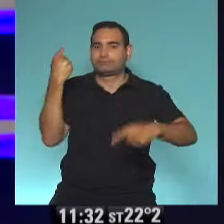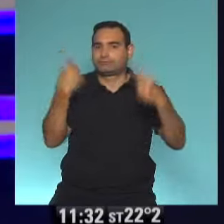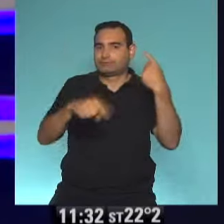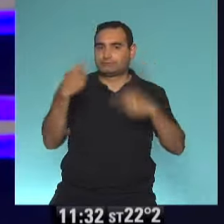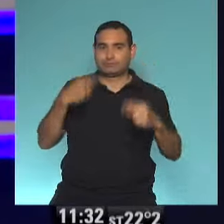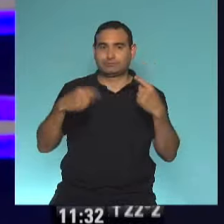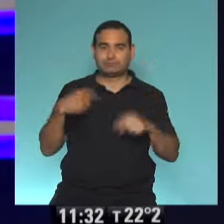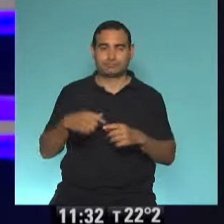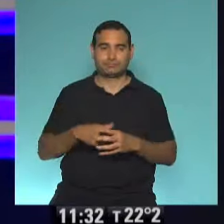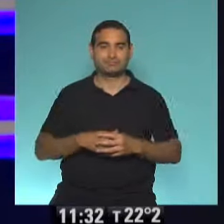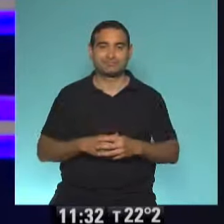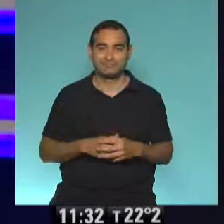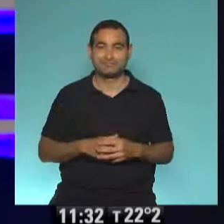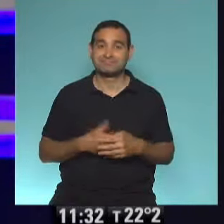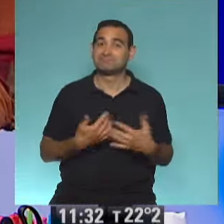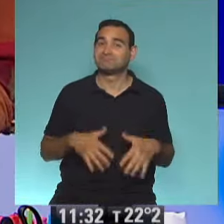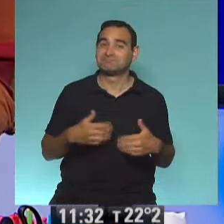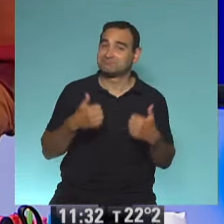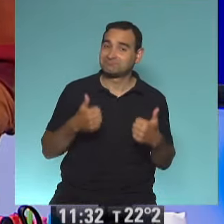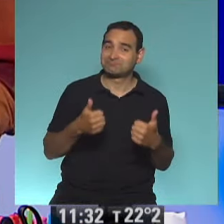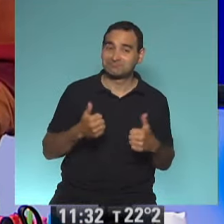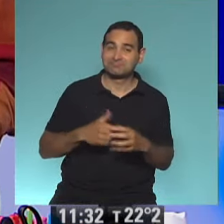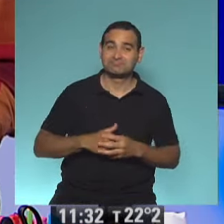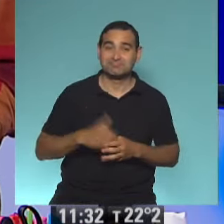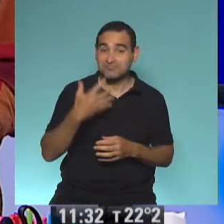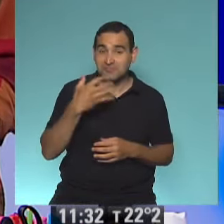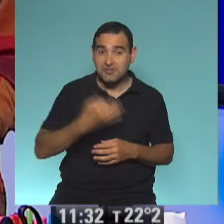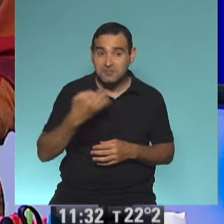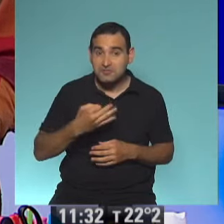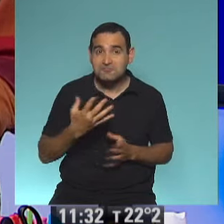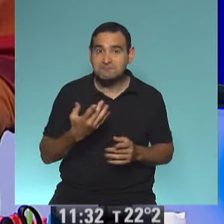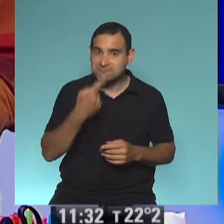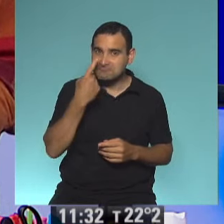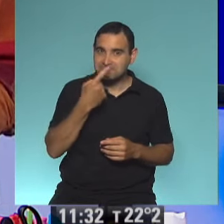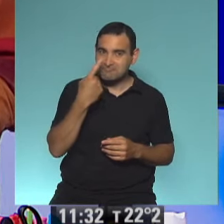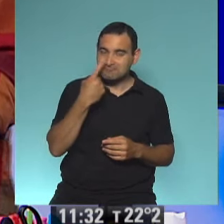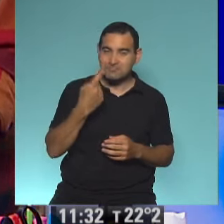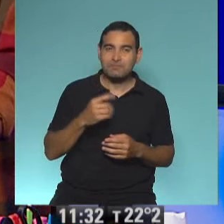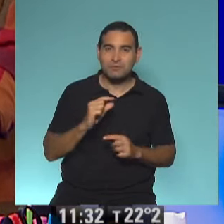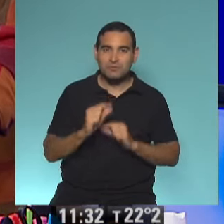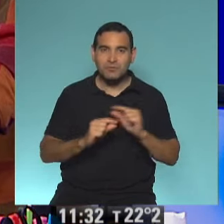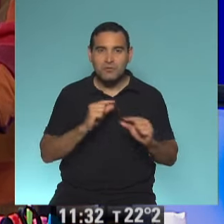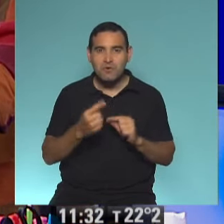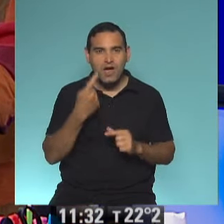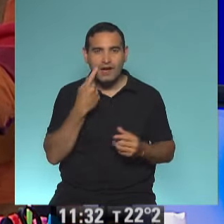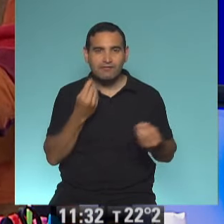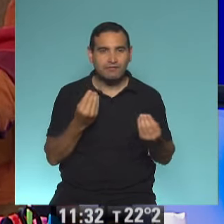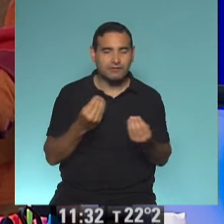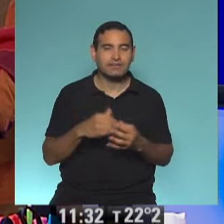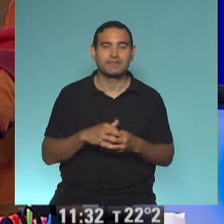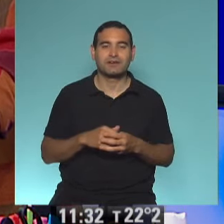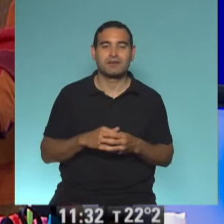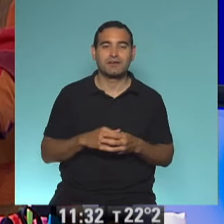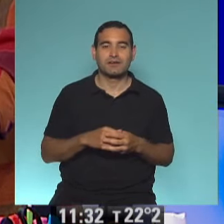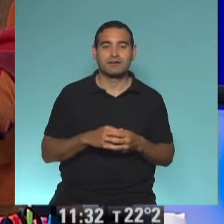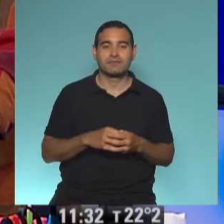no veíamos. ¡Wow! Me parece espectacular, la verdad. Está buenísimo cómo vamos probando estas distintas cosas y cómo podemos